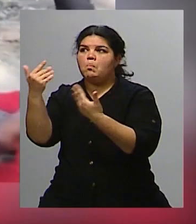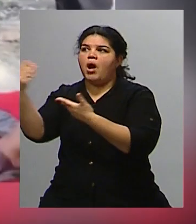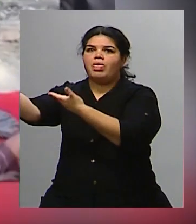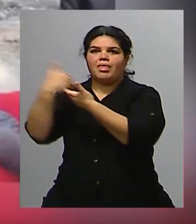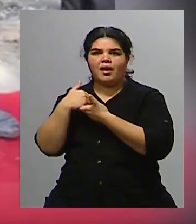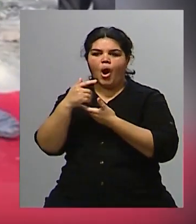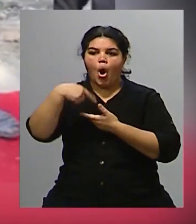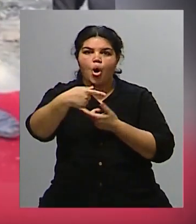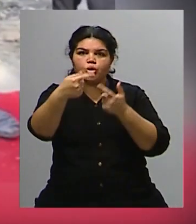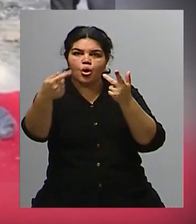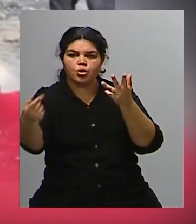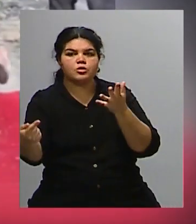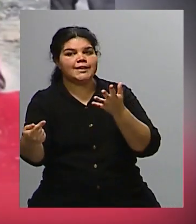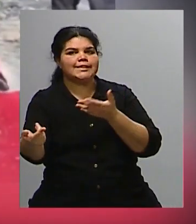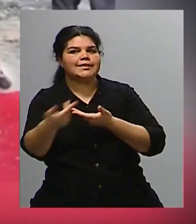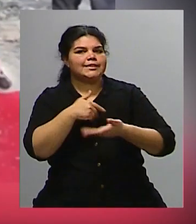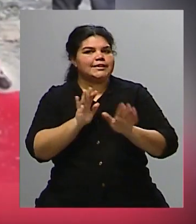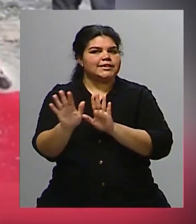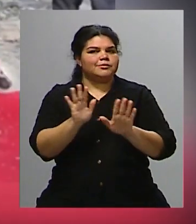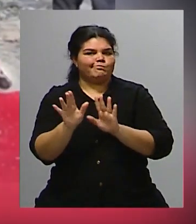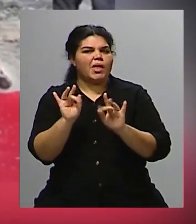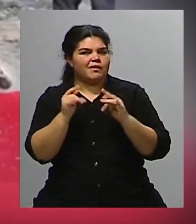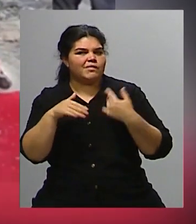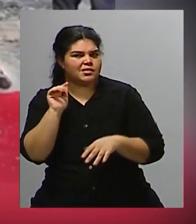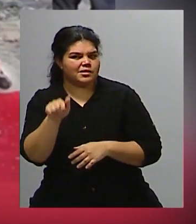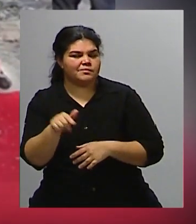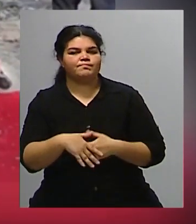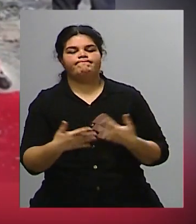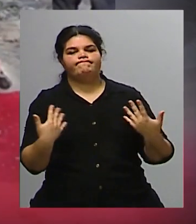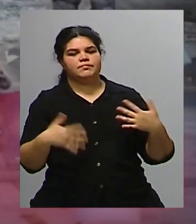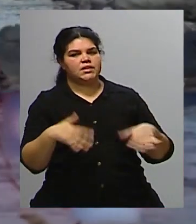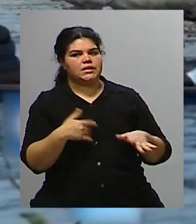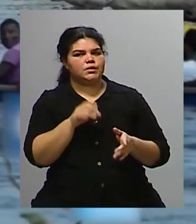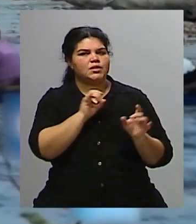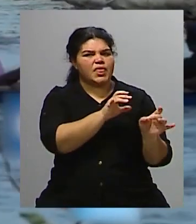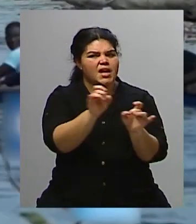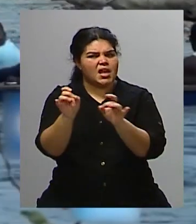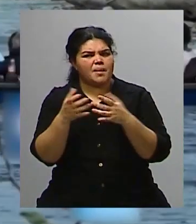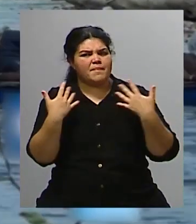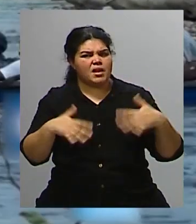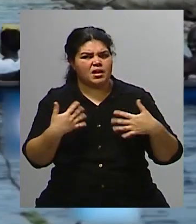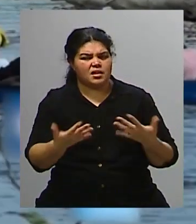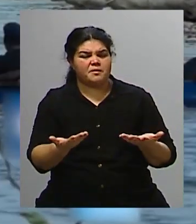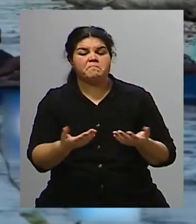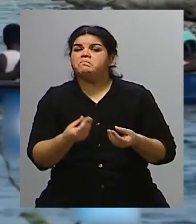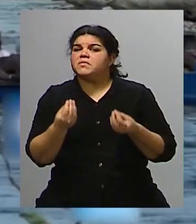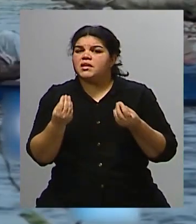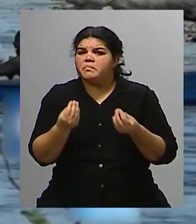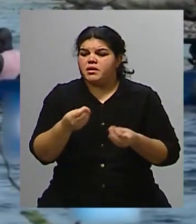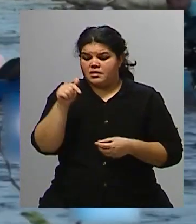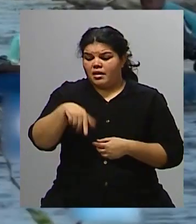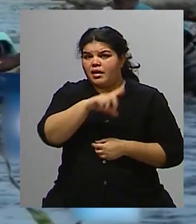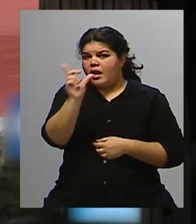absolutamente, ¿no? Que lo que somos, ¿no? La raza humana en general. Quería preguntarte, Esteban, ¿qué pasa en Argentina con las personas que llegan desde